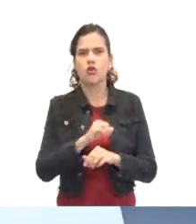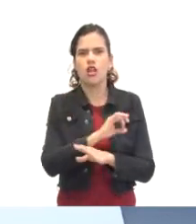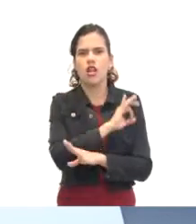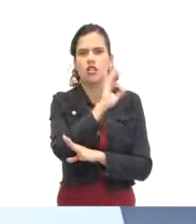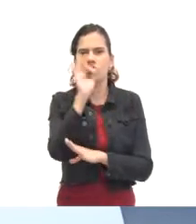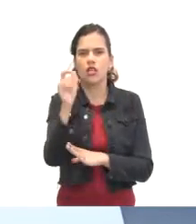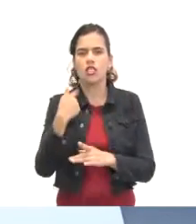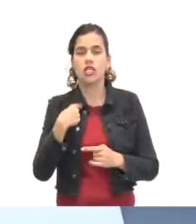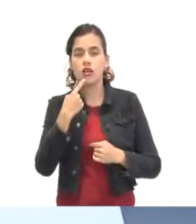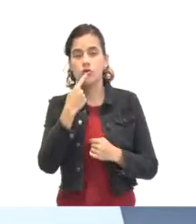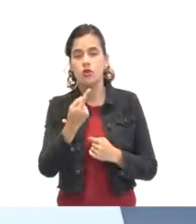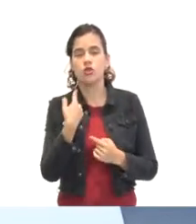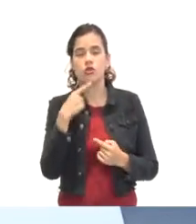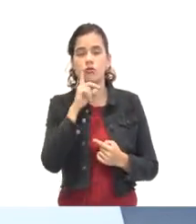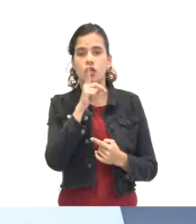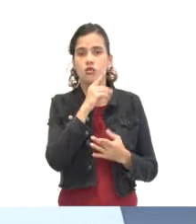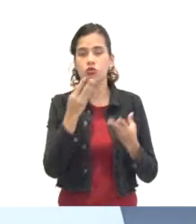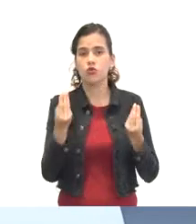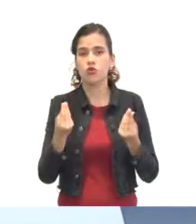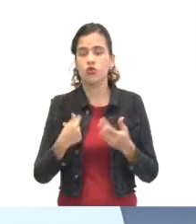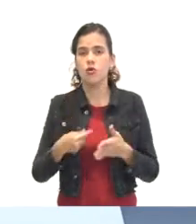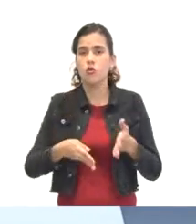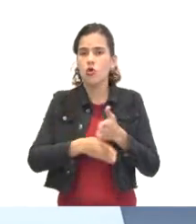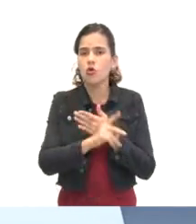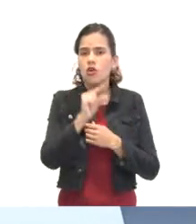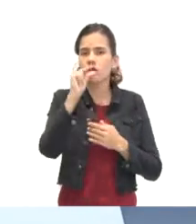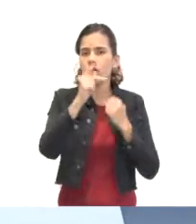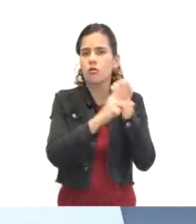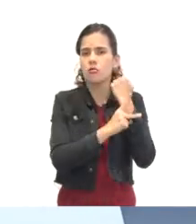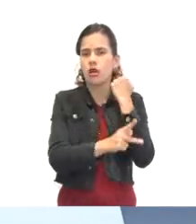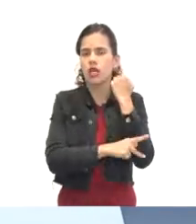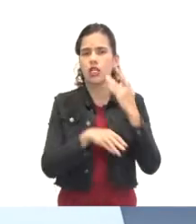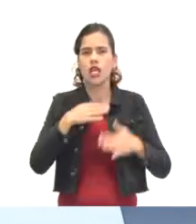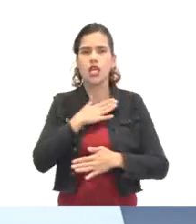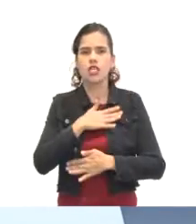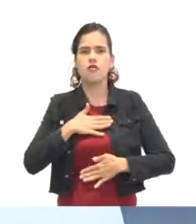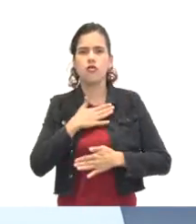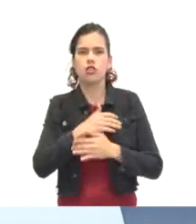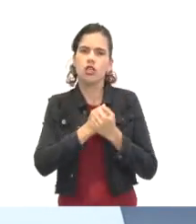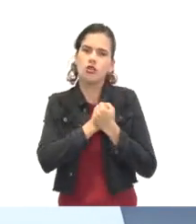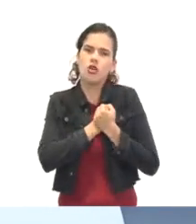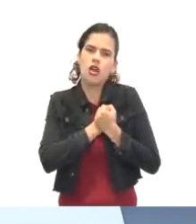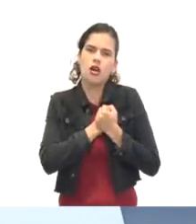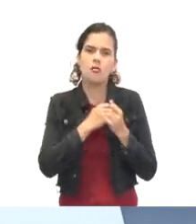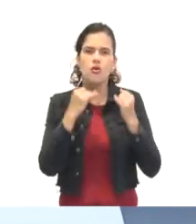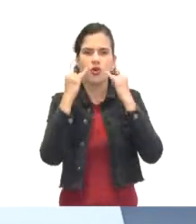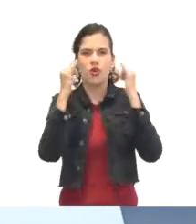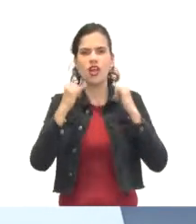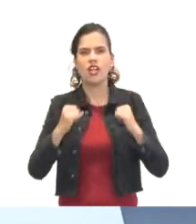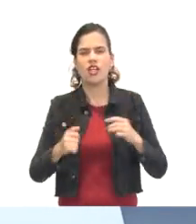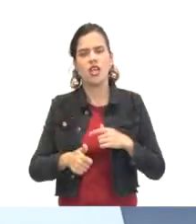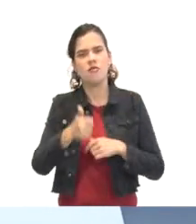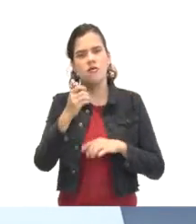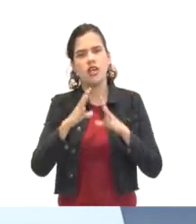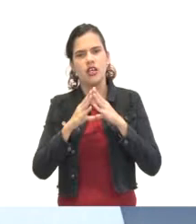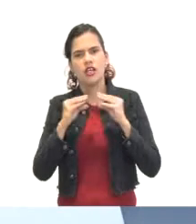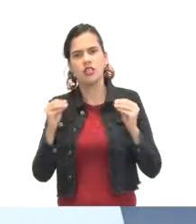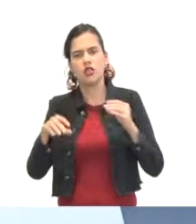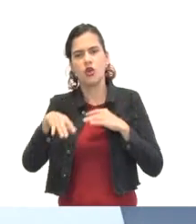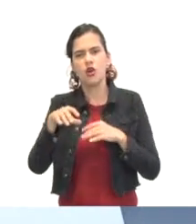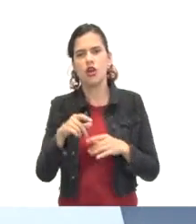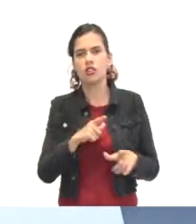hemos venido nombrando tanto, vamos un rato al parque a disfrutar con amor, con alegría y por supuesto